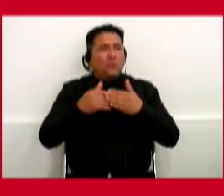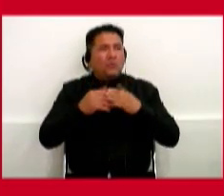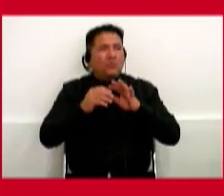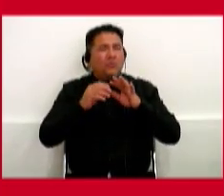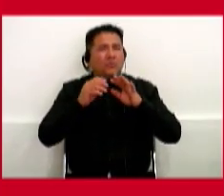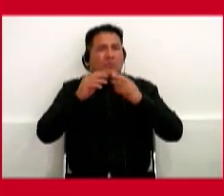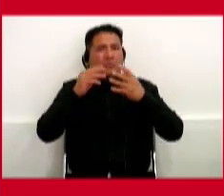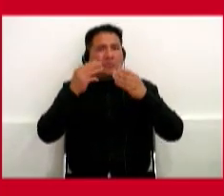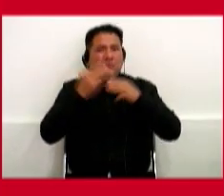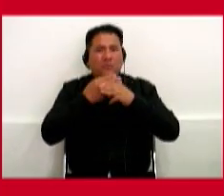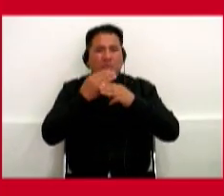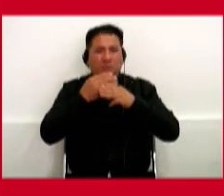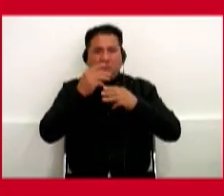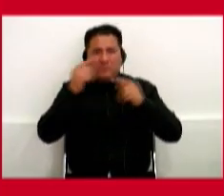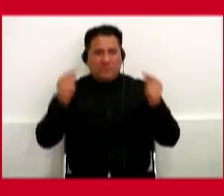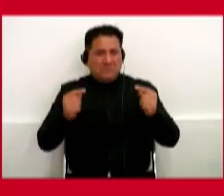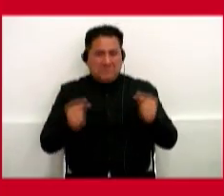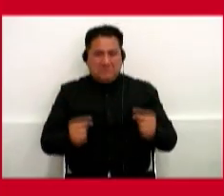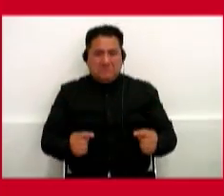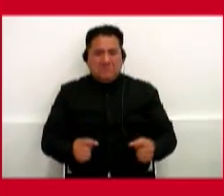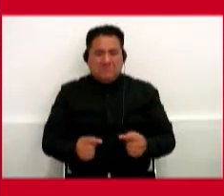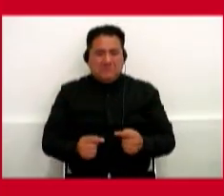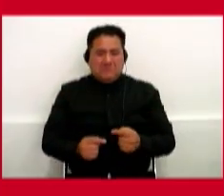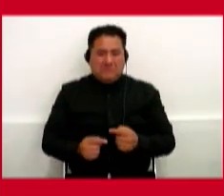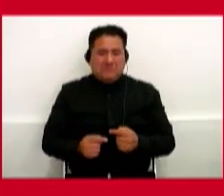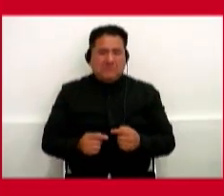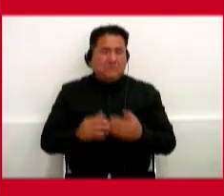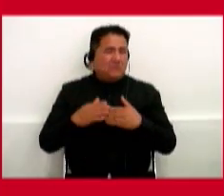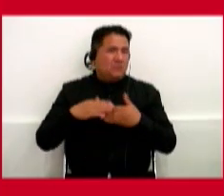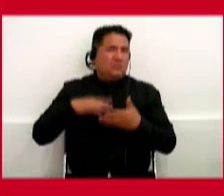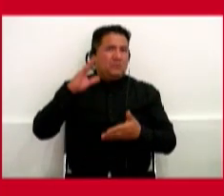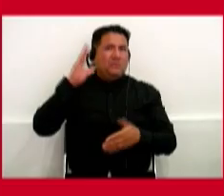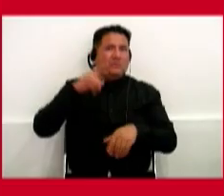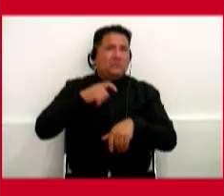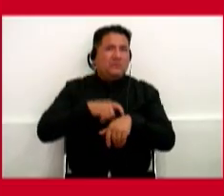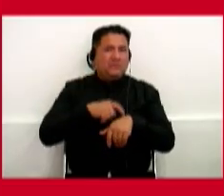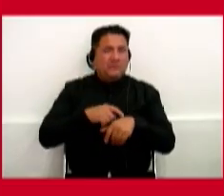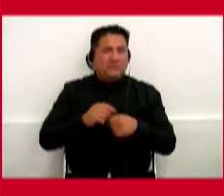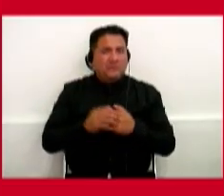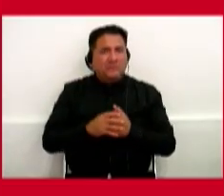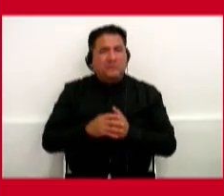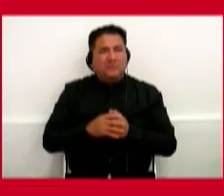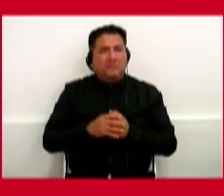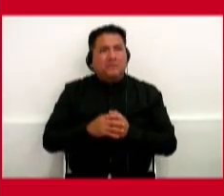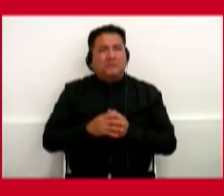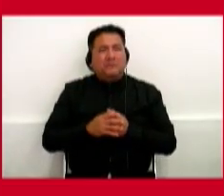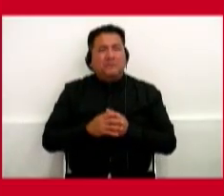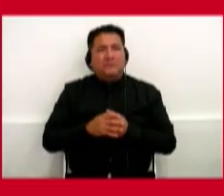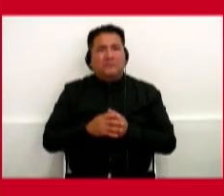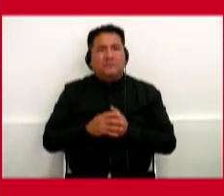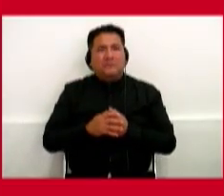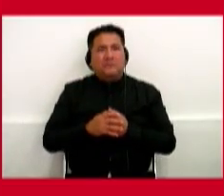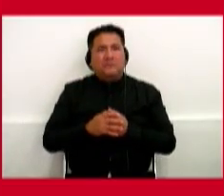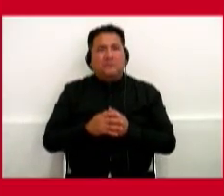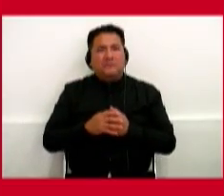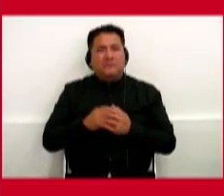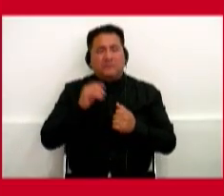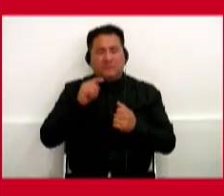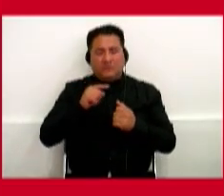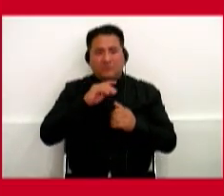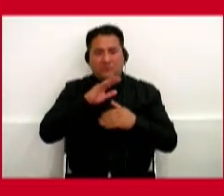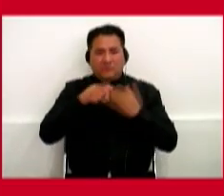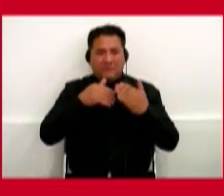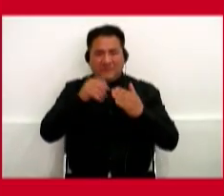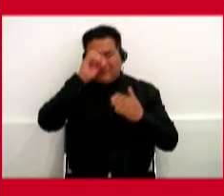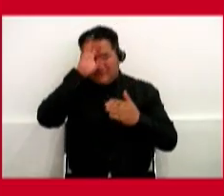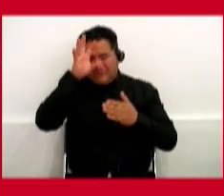la industria, llevan mucho tiempo y obviamente la idea es poder establecer que esta metodología sea lo más ad hoc a los ejercicios que estamos haciendo hoy